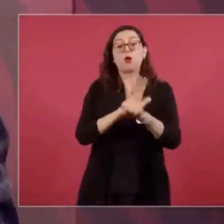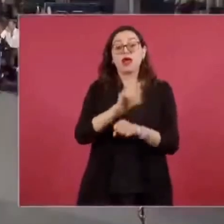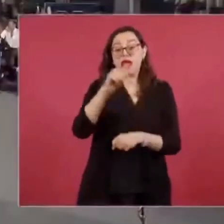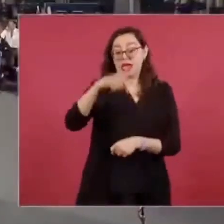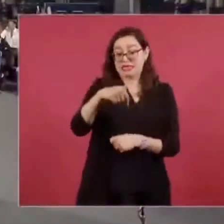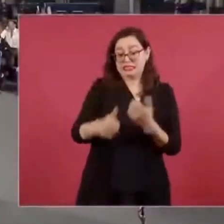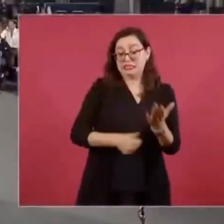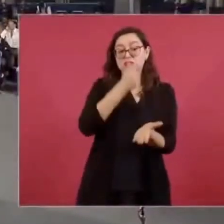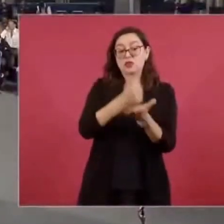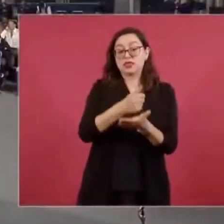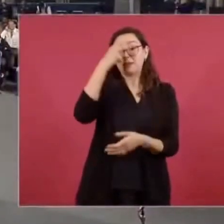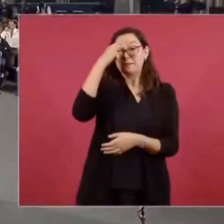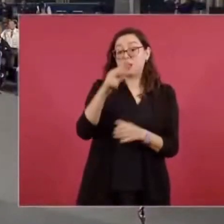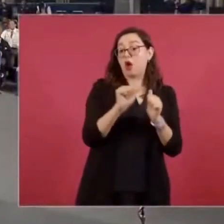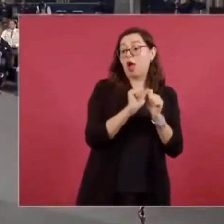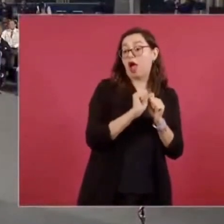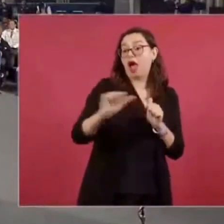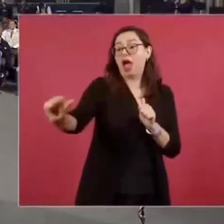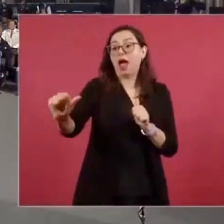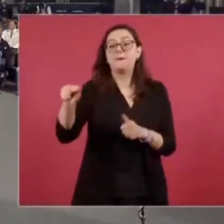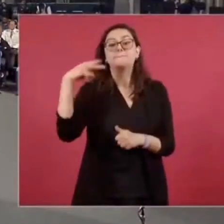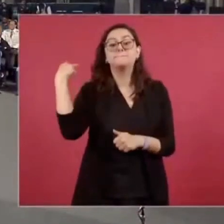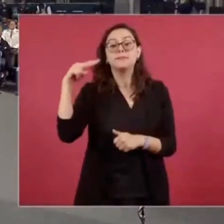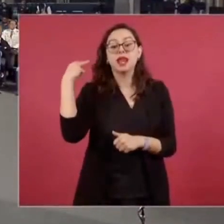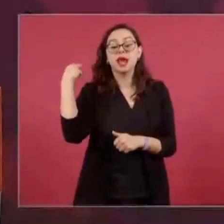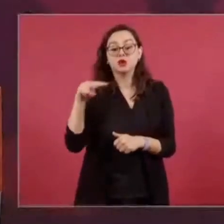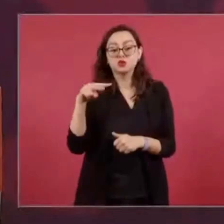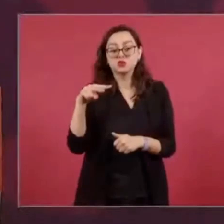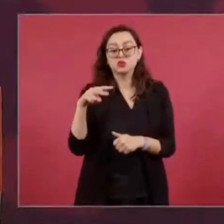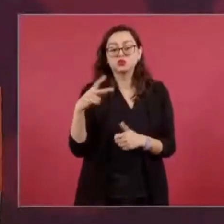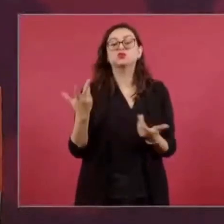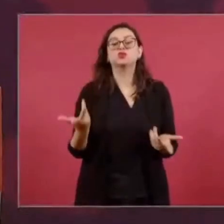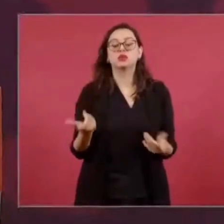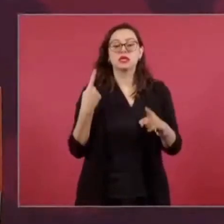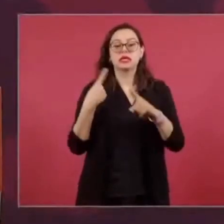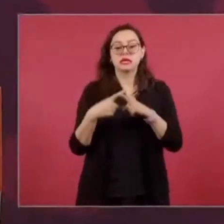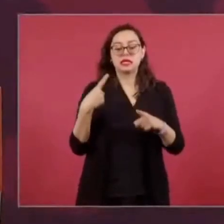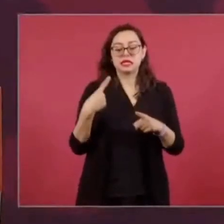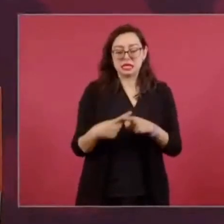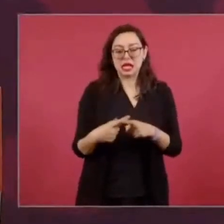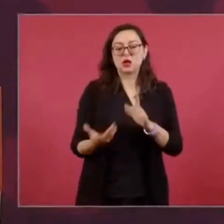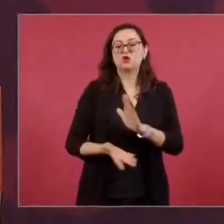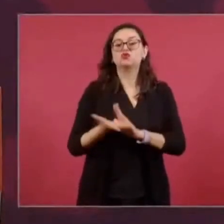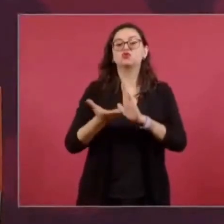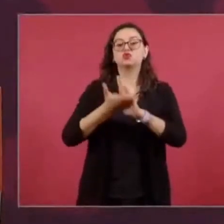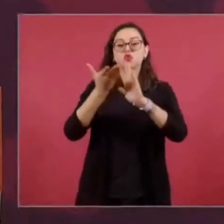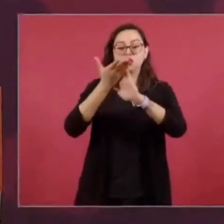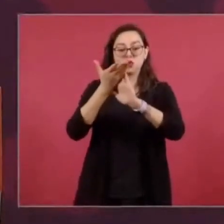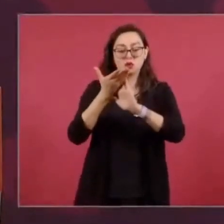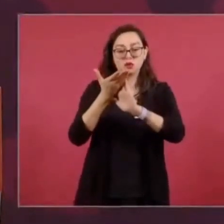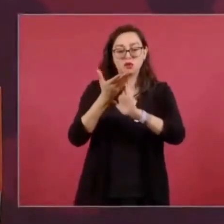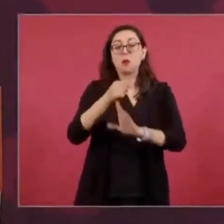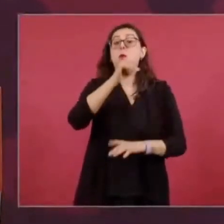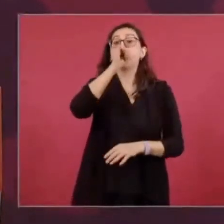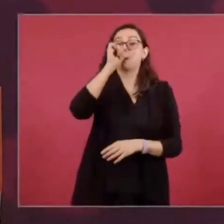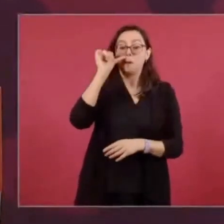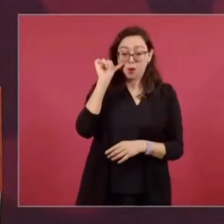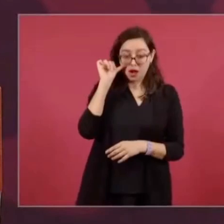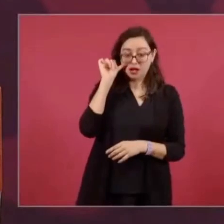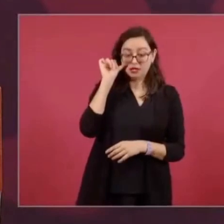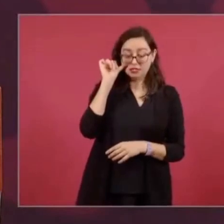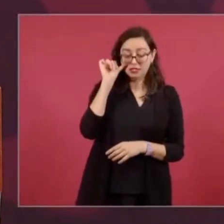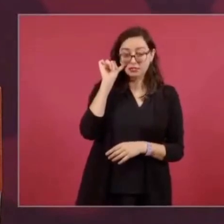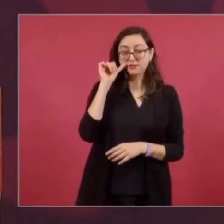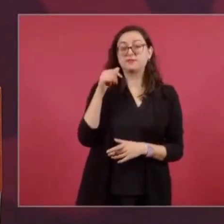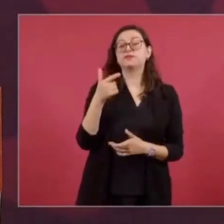Veracruz. Lo empezó el presidente Juárez, lo terminó el presidente Lerdo. Se inauguró